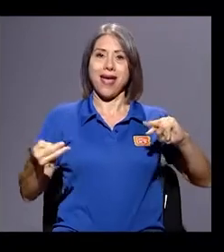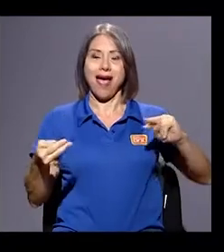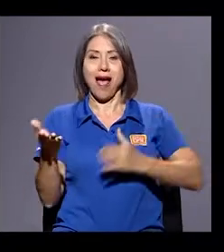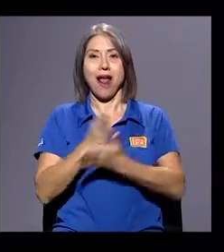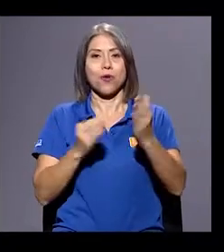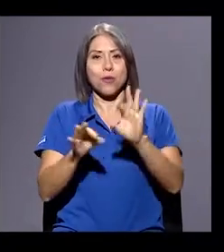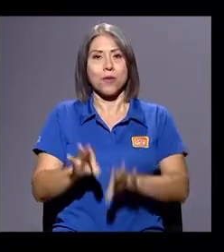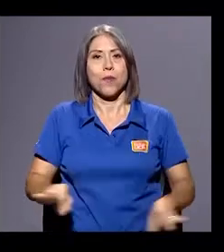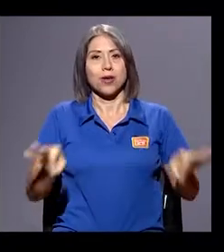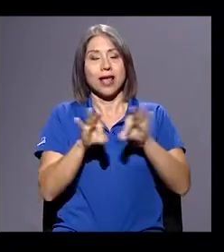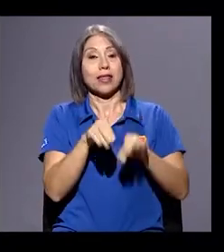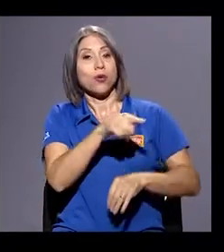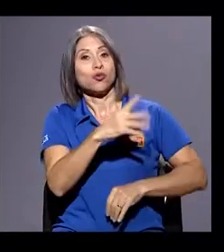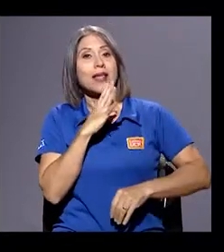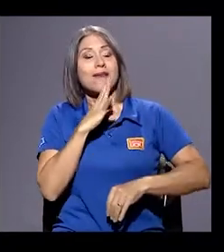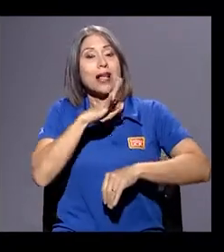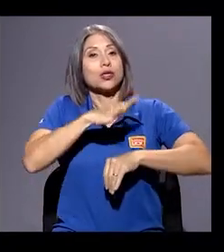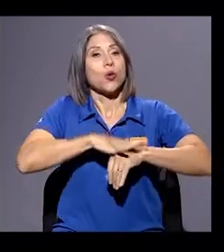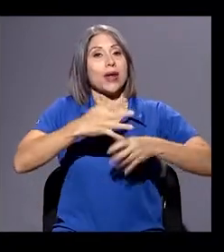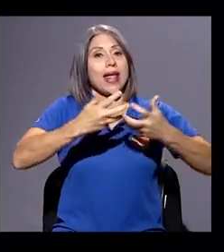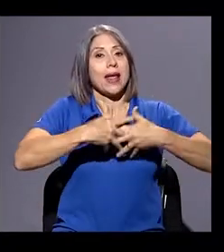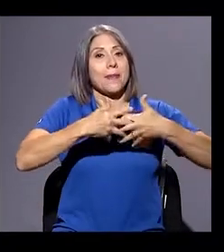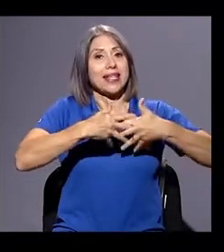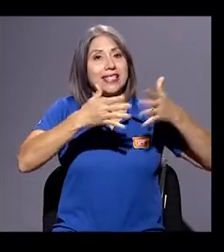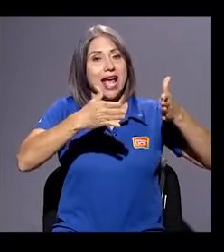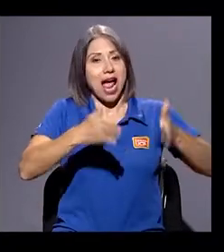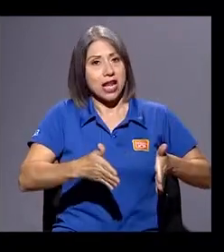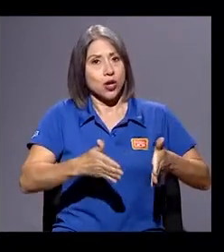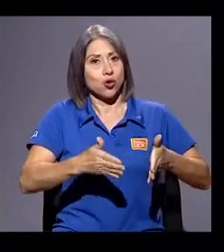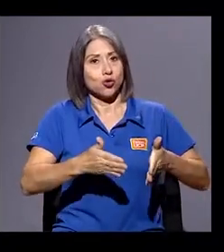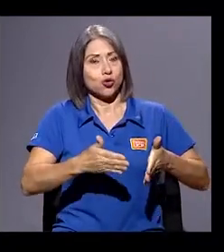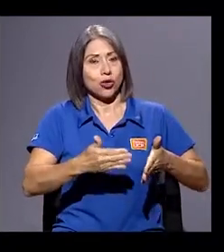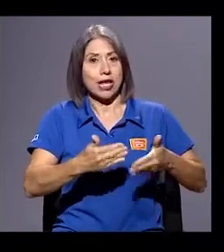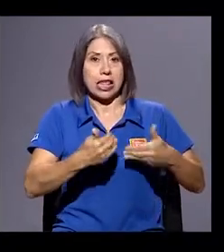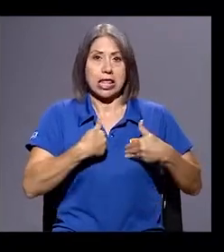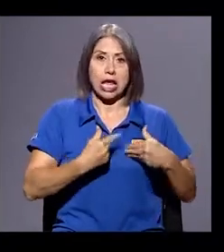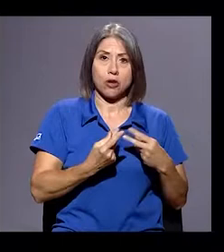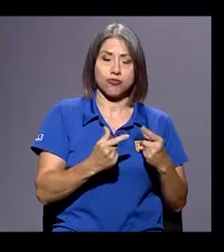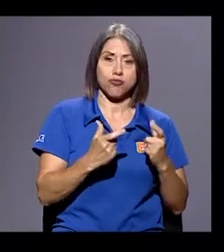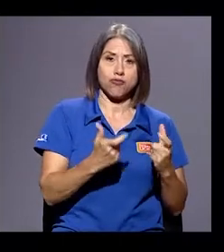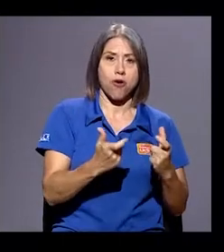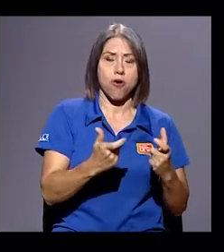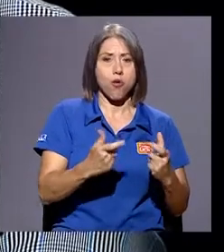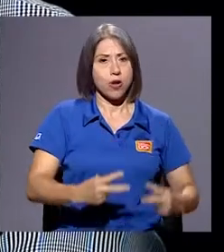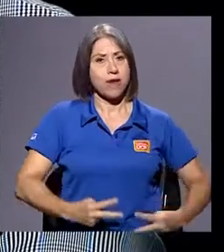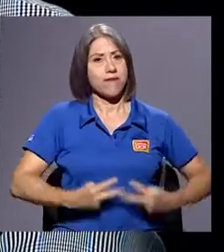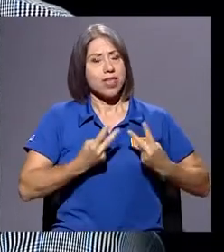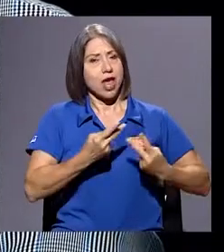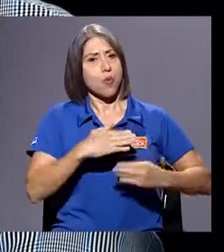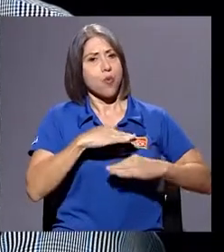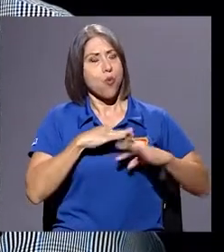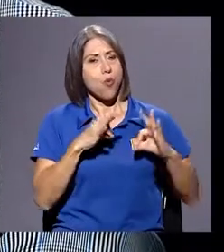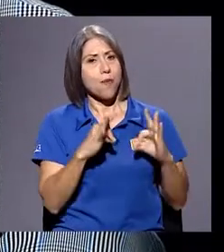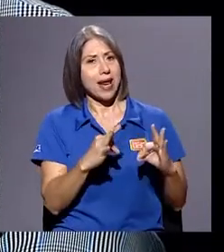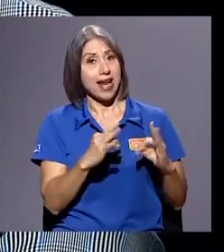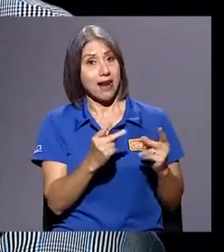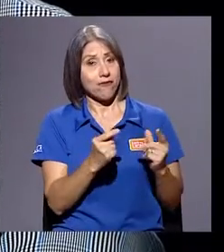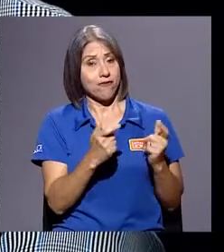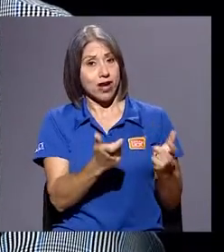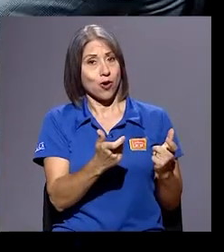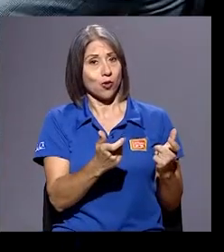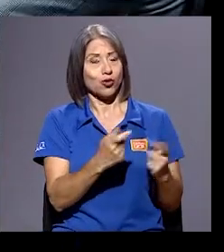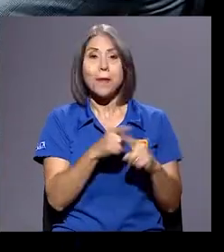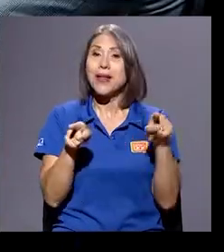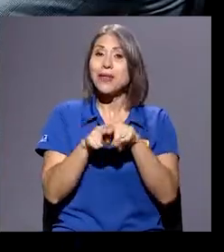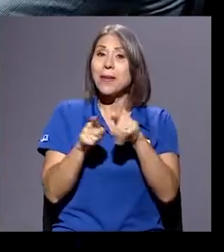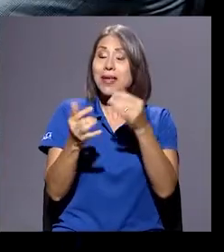empresarios que de repente se les puede categorizar de una vida muy plena. ricos. Uh-huh. Y también encontramos ahora